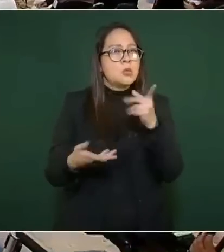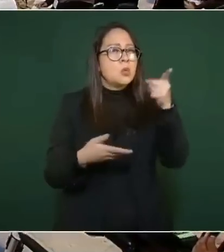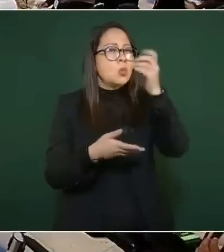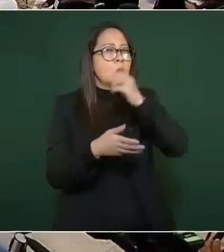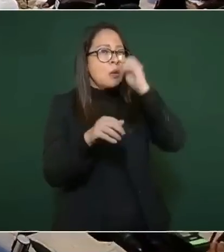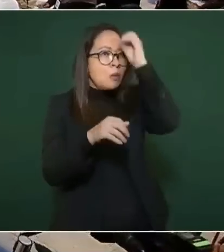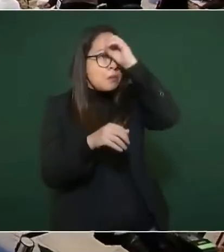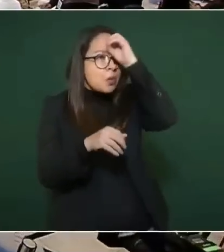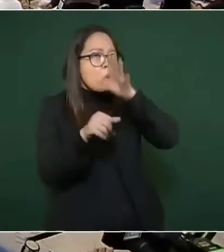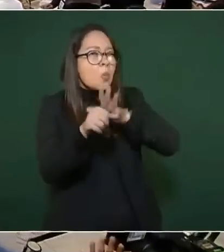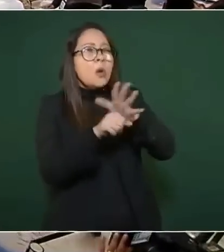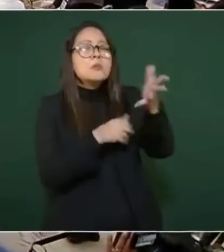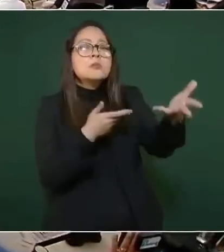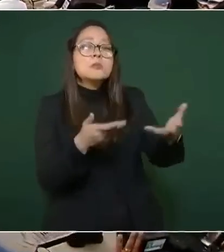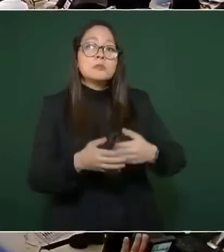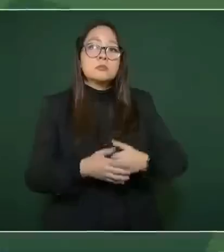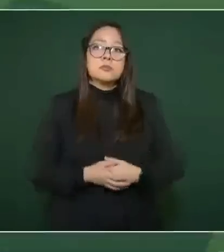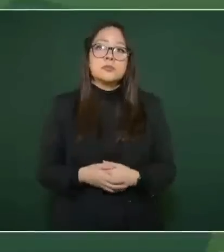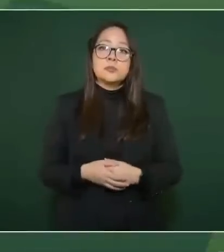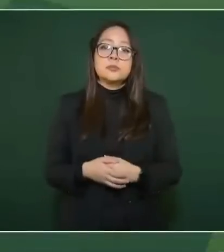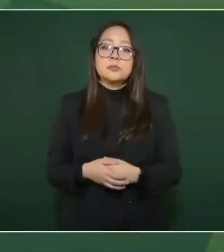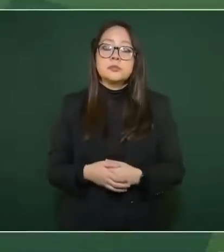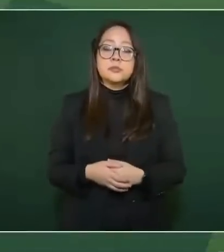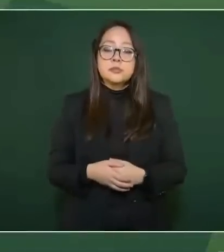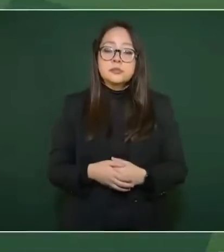Pues están en su papel.